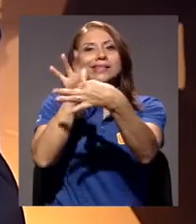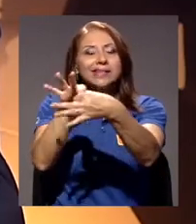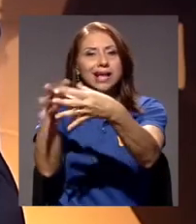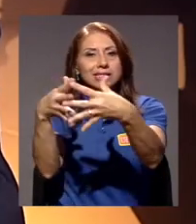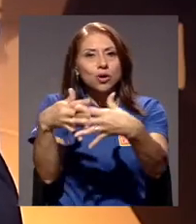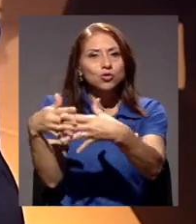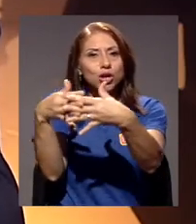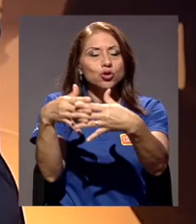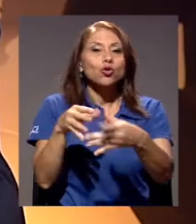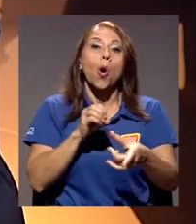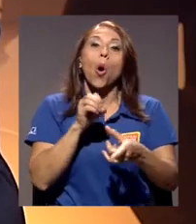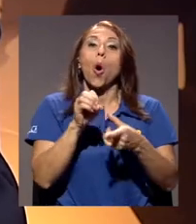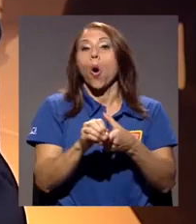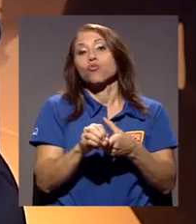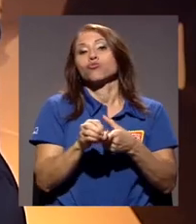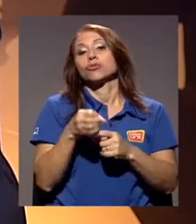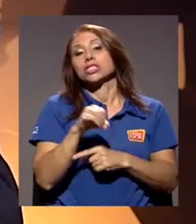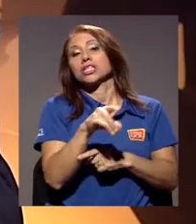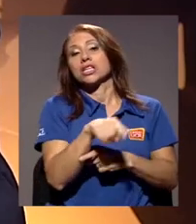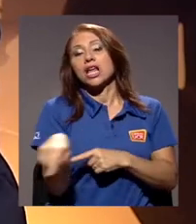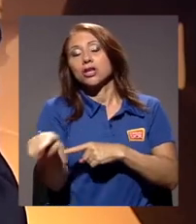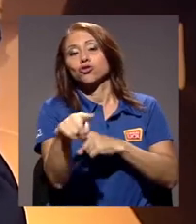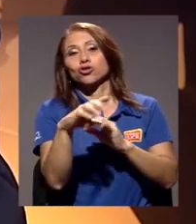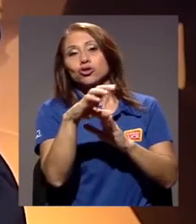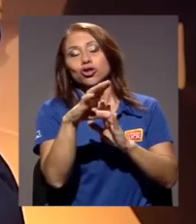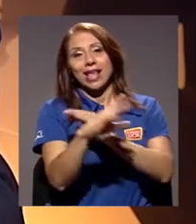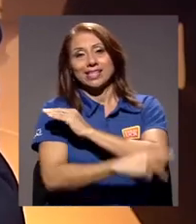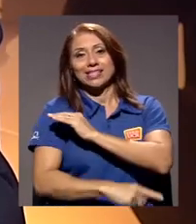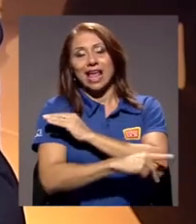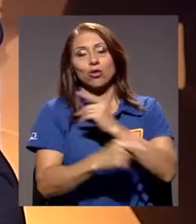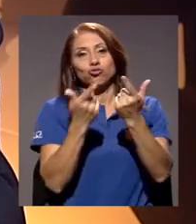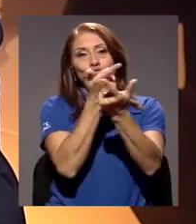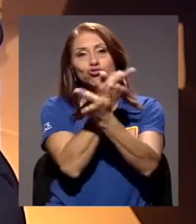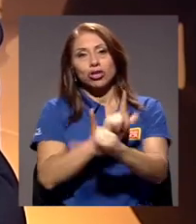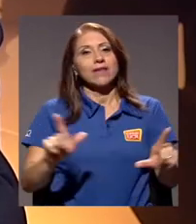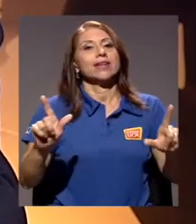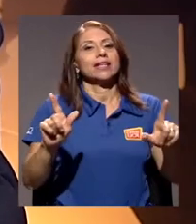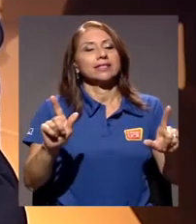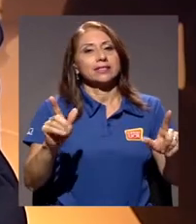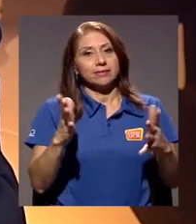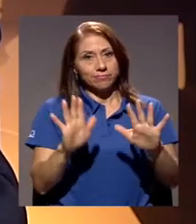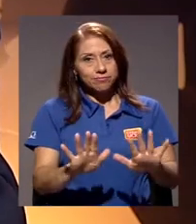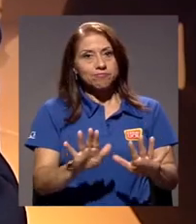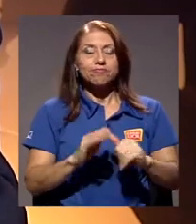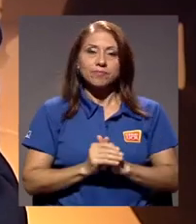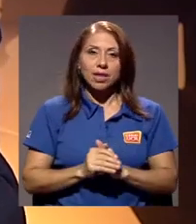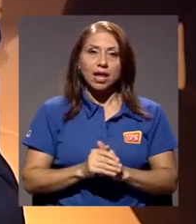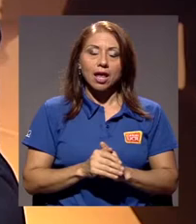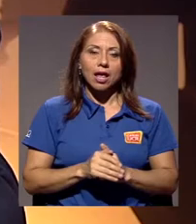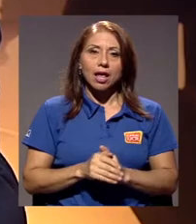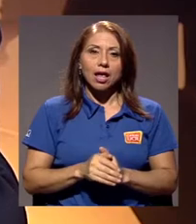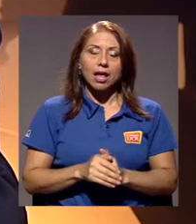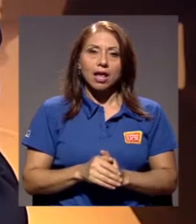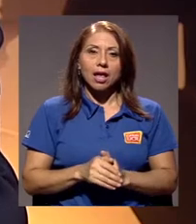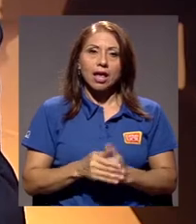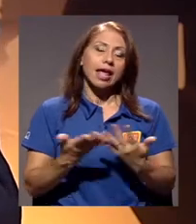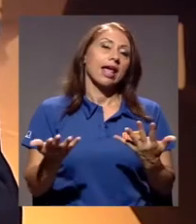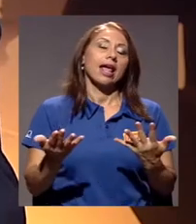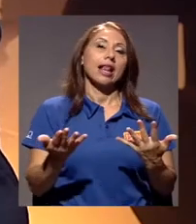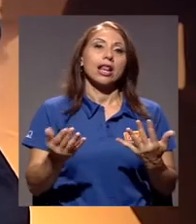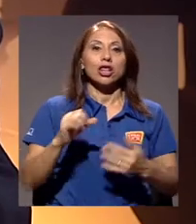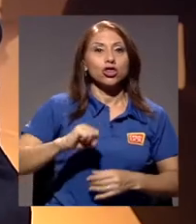o si van a ser estados libres como tal el triunfo de lo